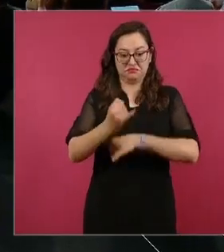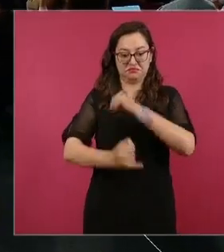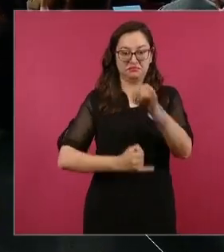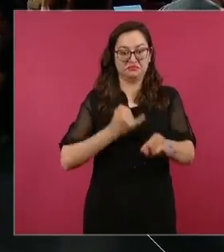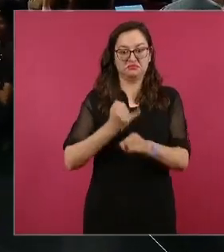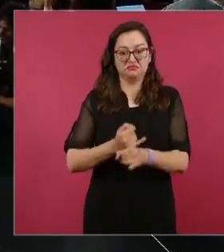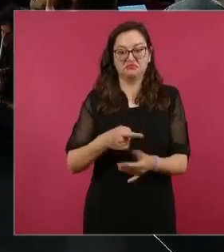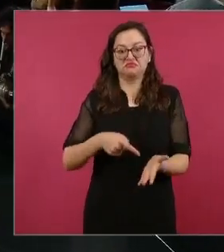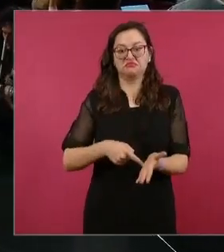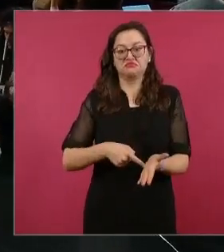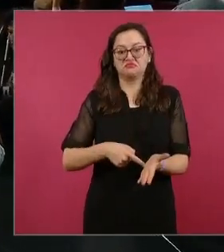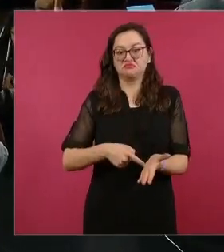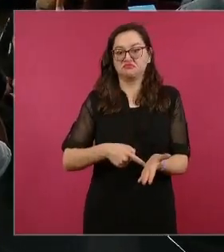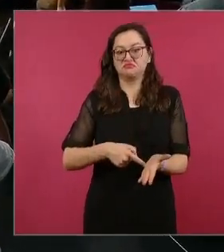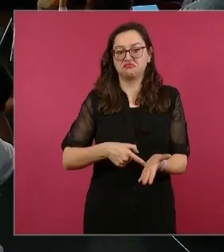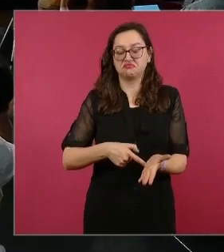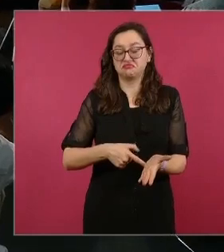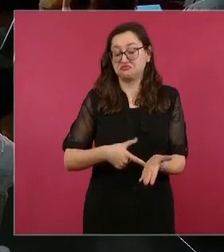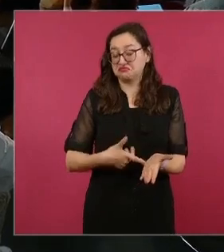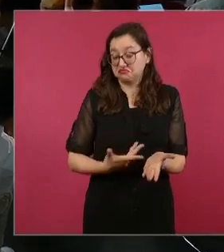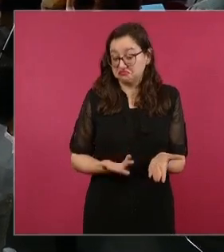pues